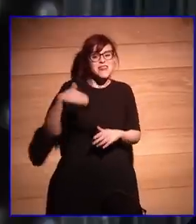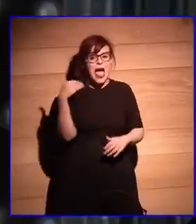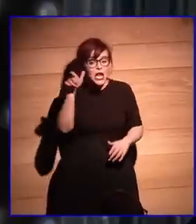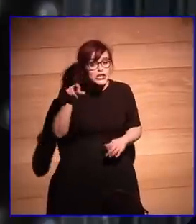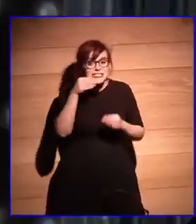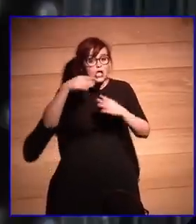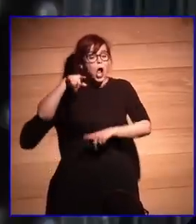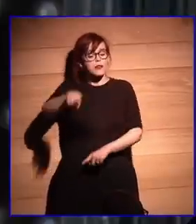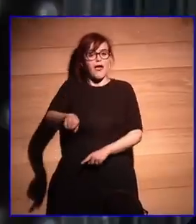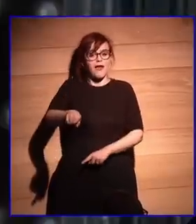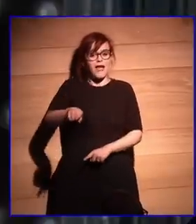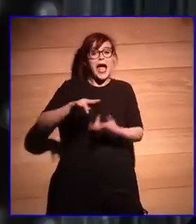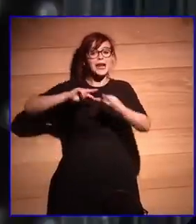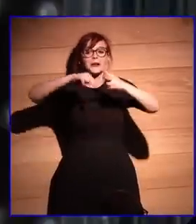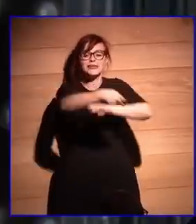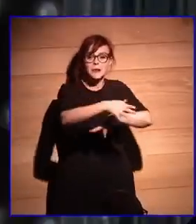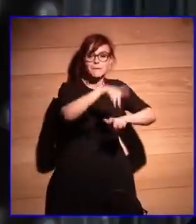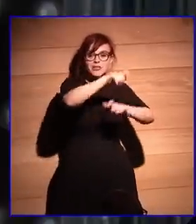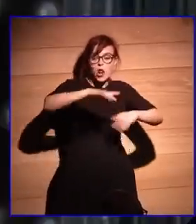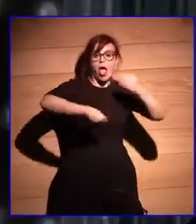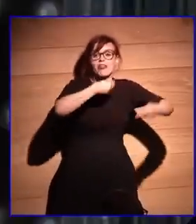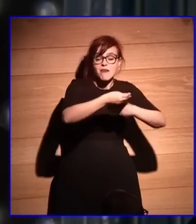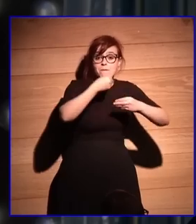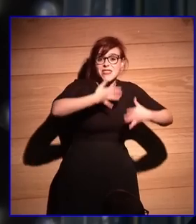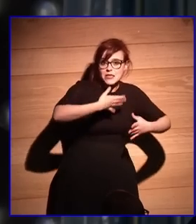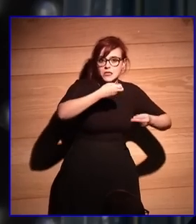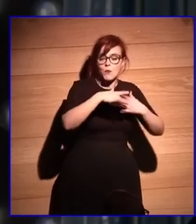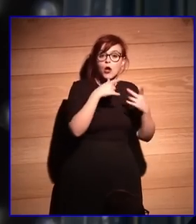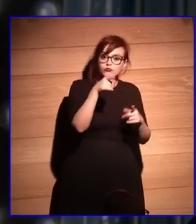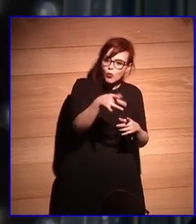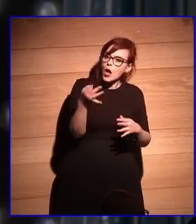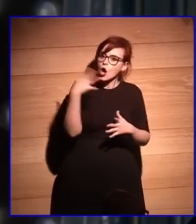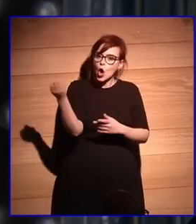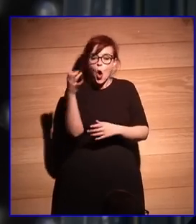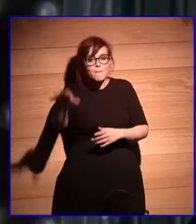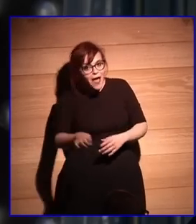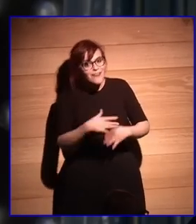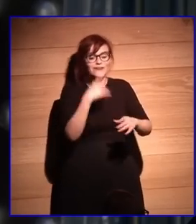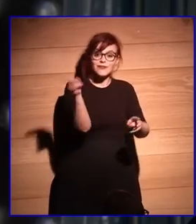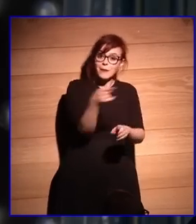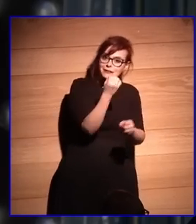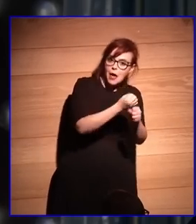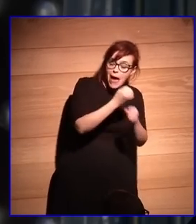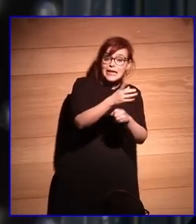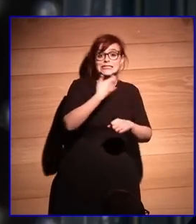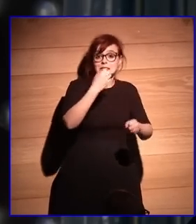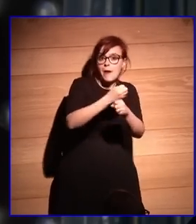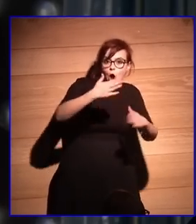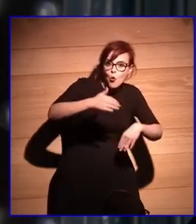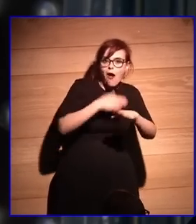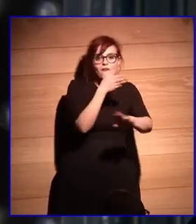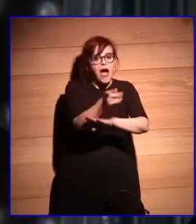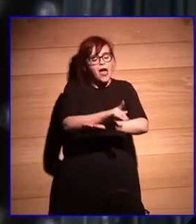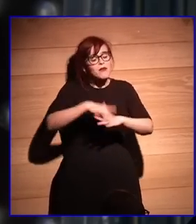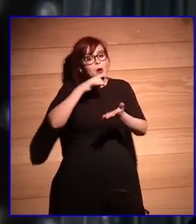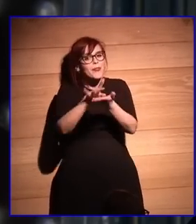historia, curiosamente, son las personas que intentan hacer el bien. Es decir, tienes que hacer la compra, tienes que trabajar, si no trabajas te van a despedir.